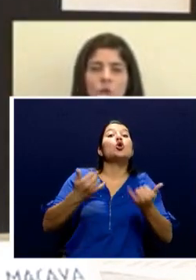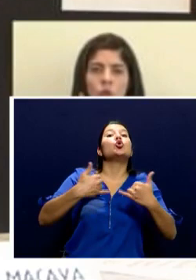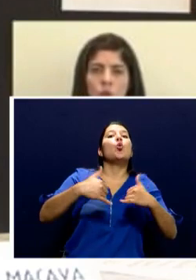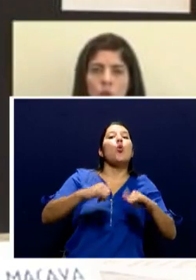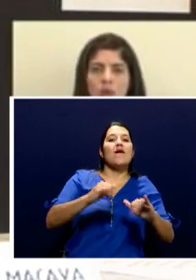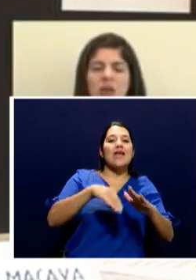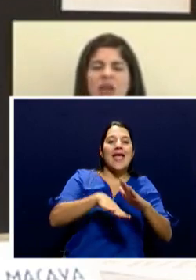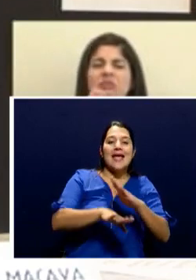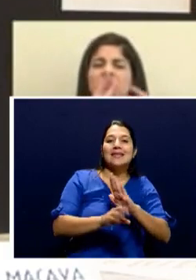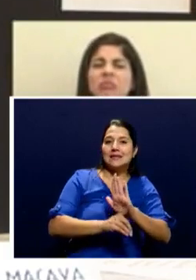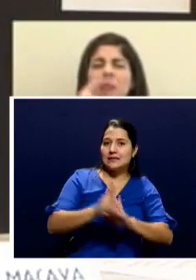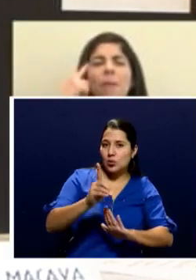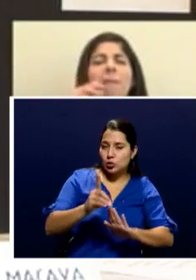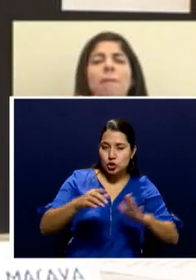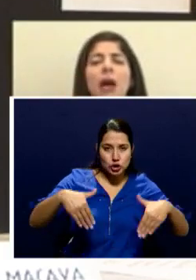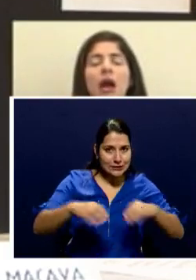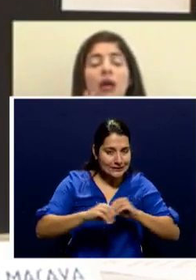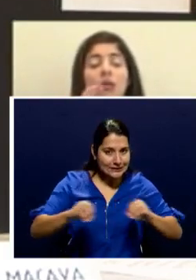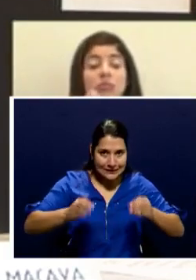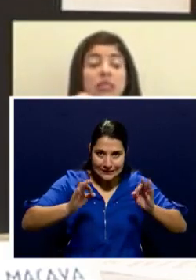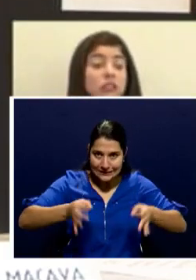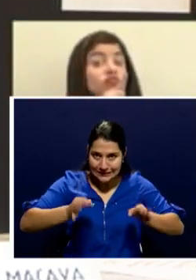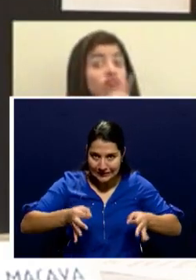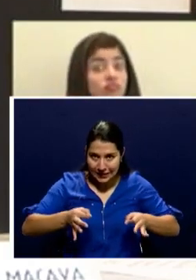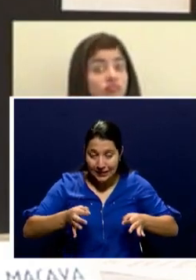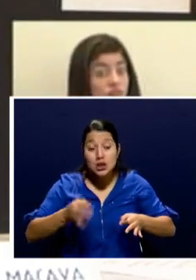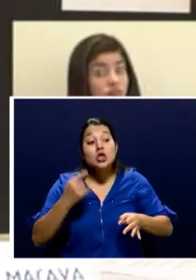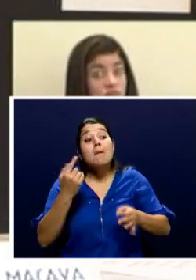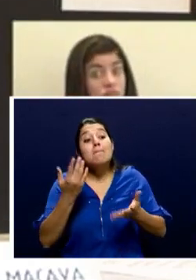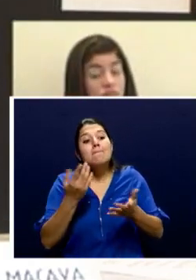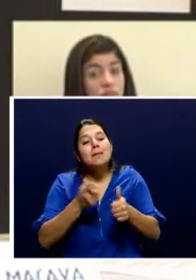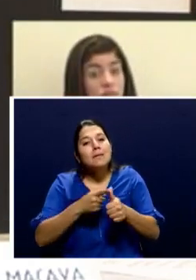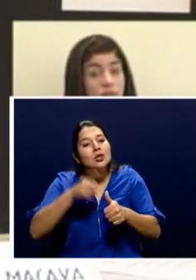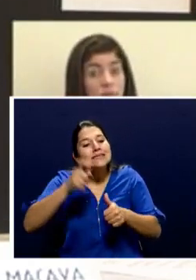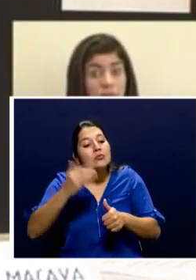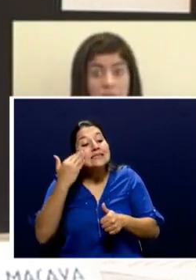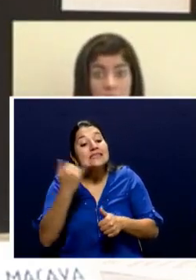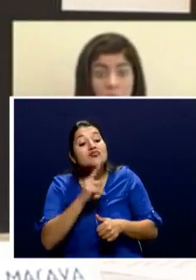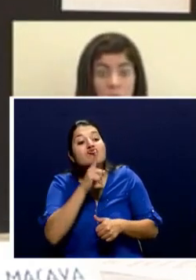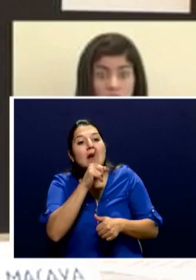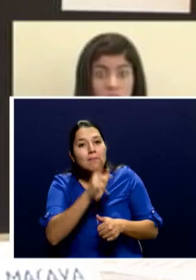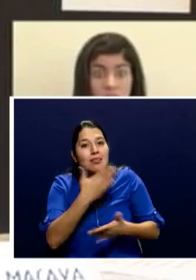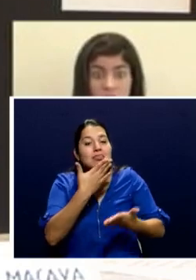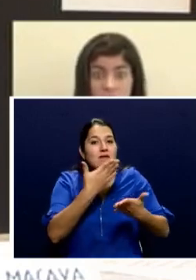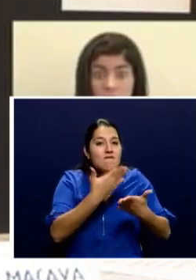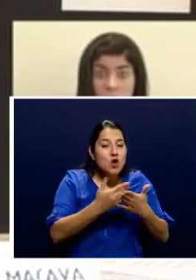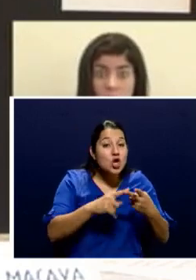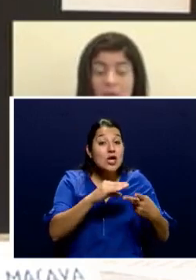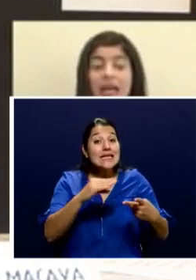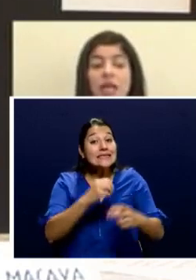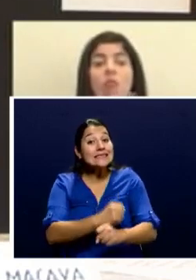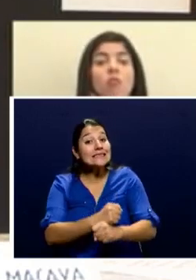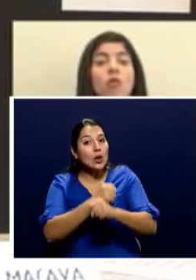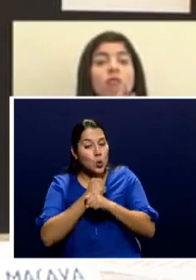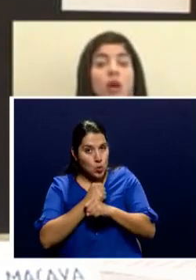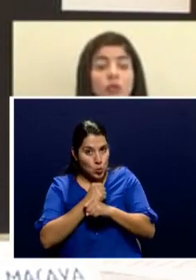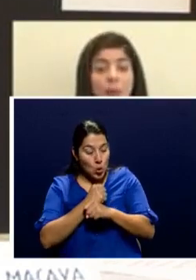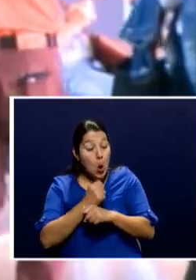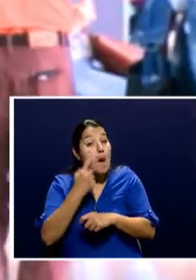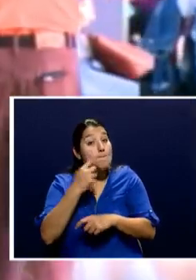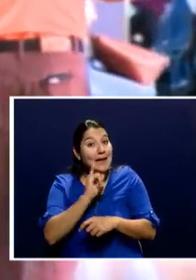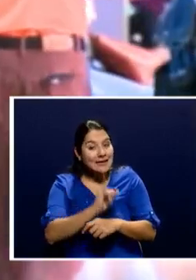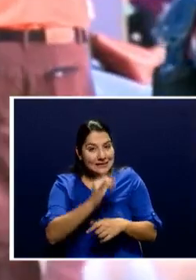para definir la eficacia y la seguridad de la aplicación de un medicamento para esta